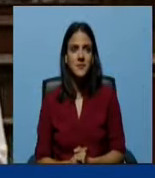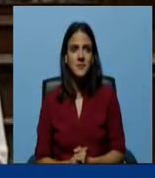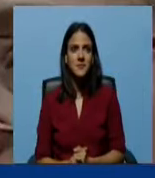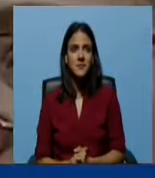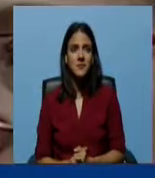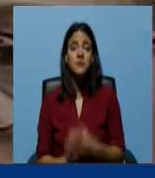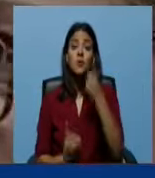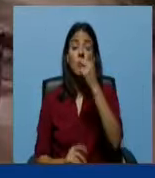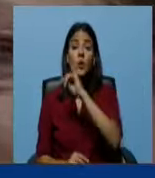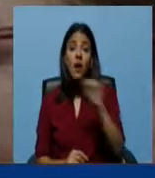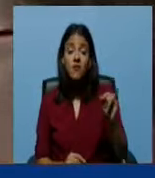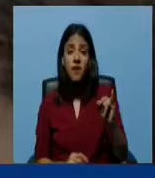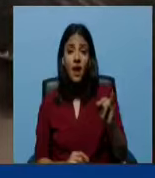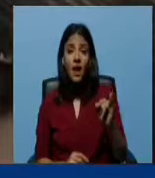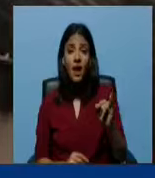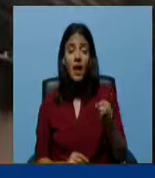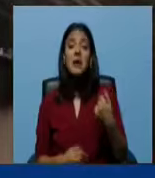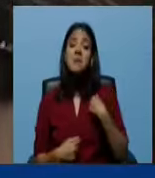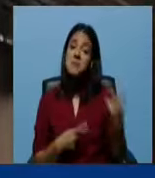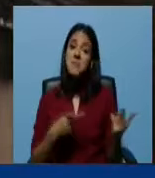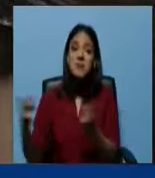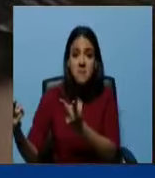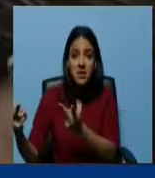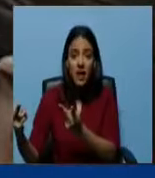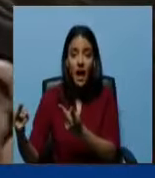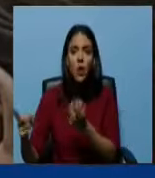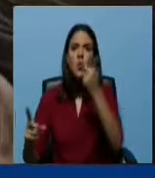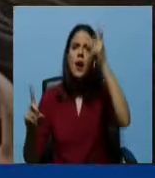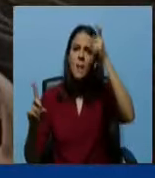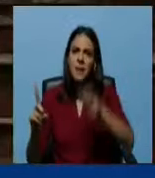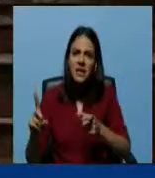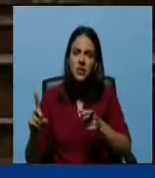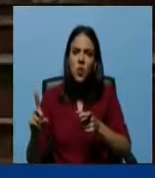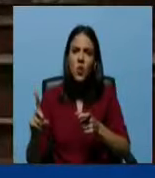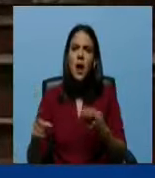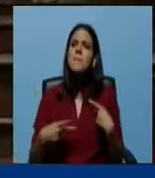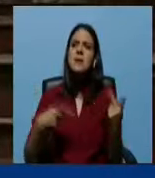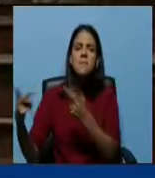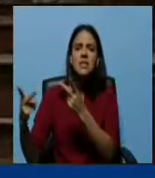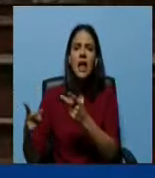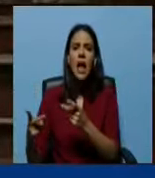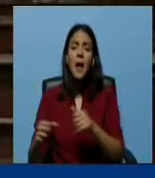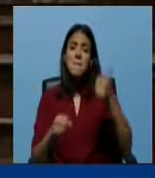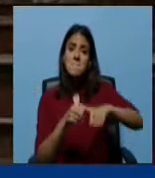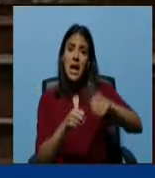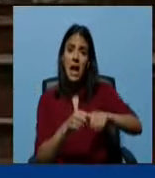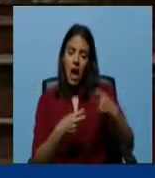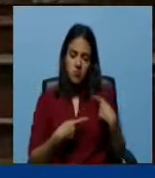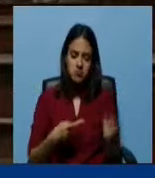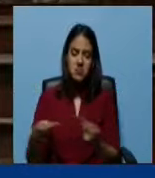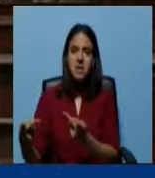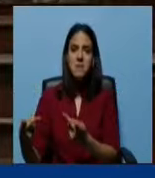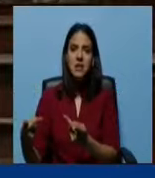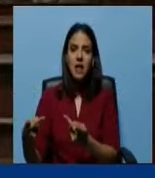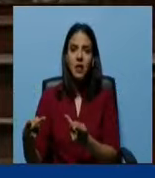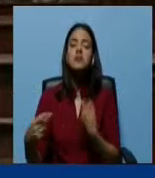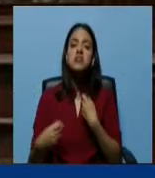Una vez me invitaron una persona a Maracaibo. Ese sí lo conté la otra vez. A